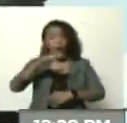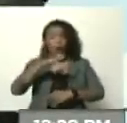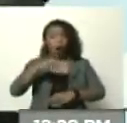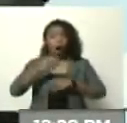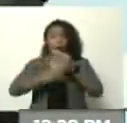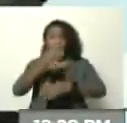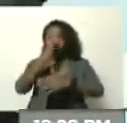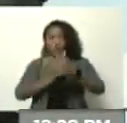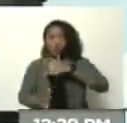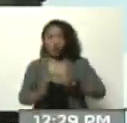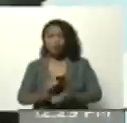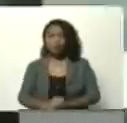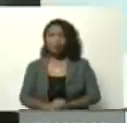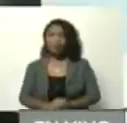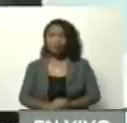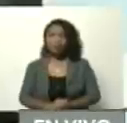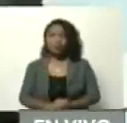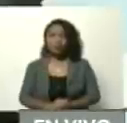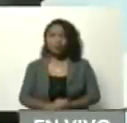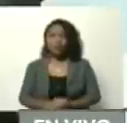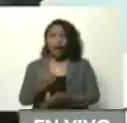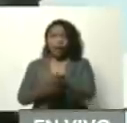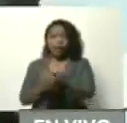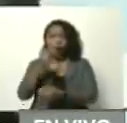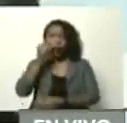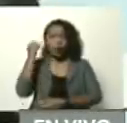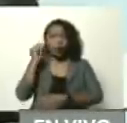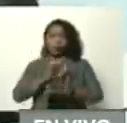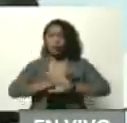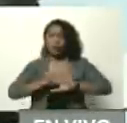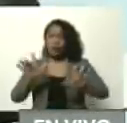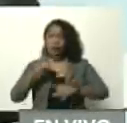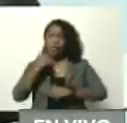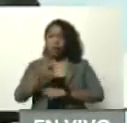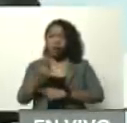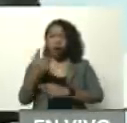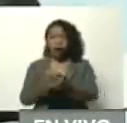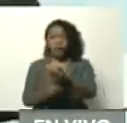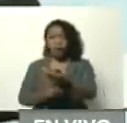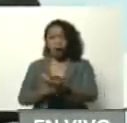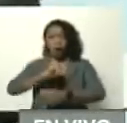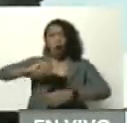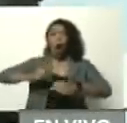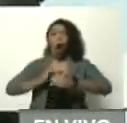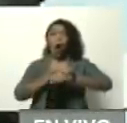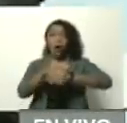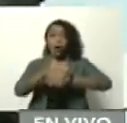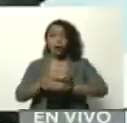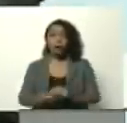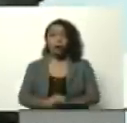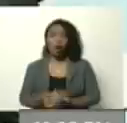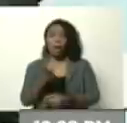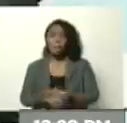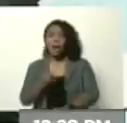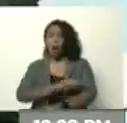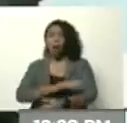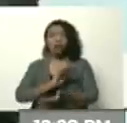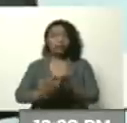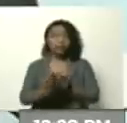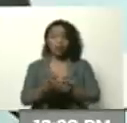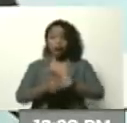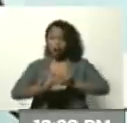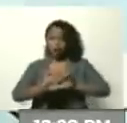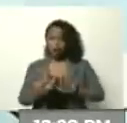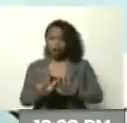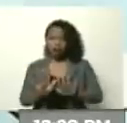hermano y hermana ya lo dijo nuestro hermano Jorge lo peor ya pasó